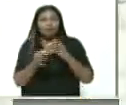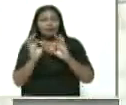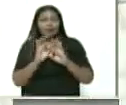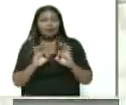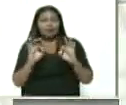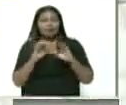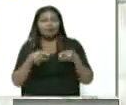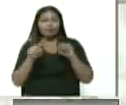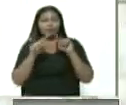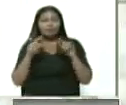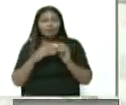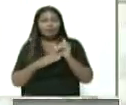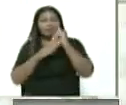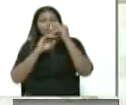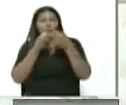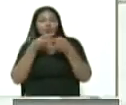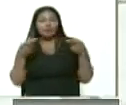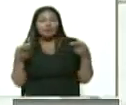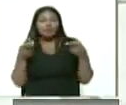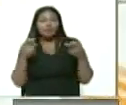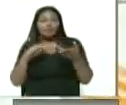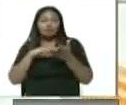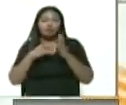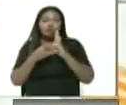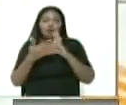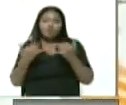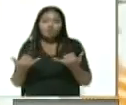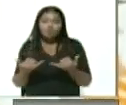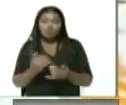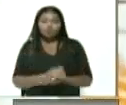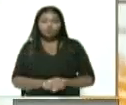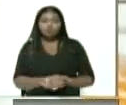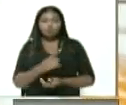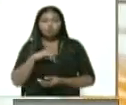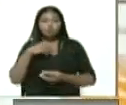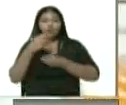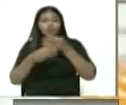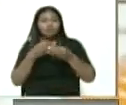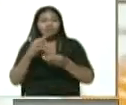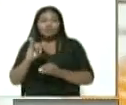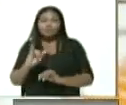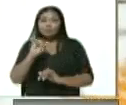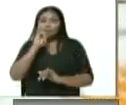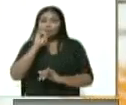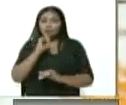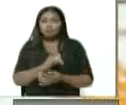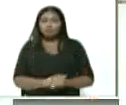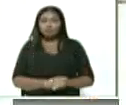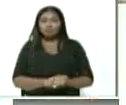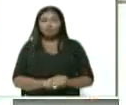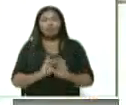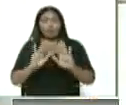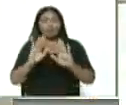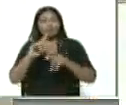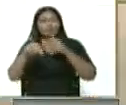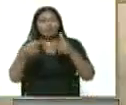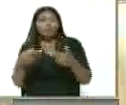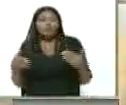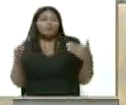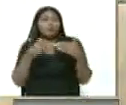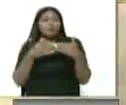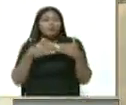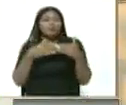nuestra dirección general de tecnologías para generar esa información rectora una precisión después de cerrado así es que de repente